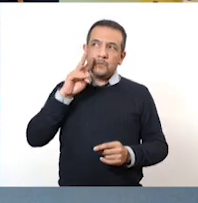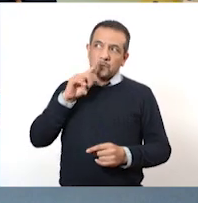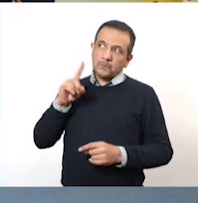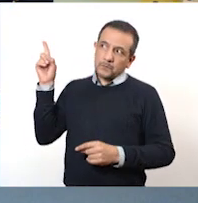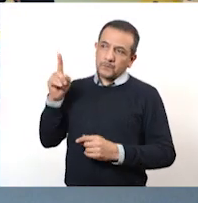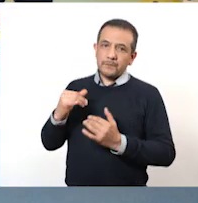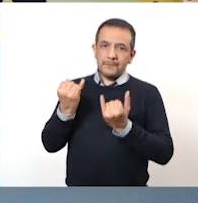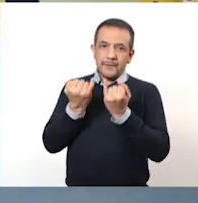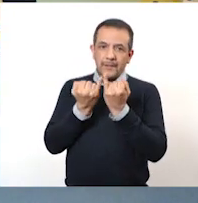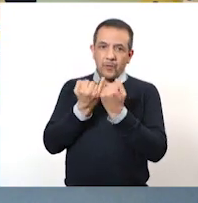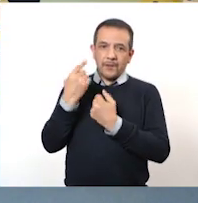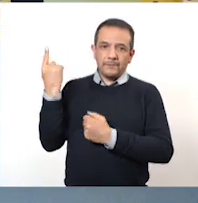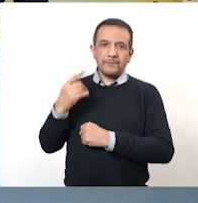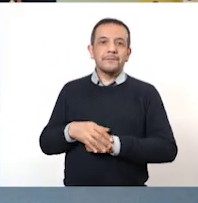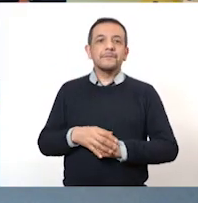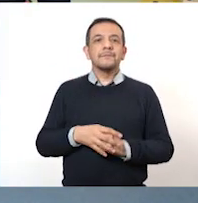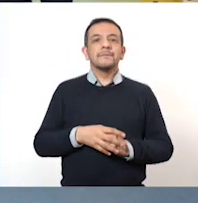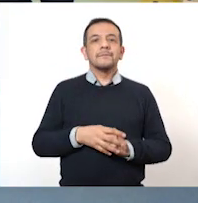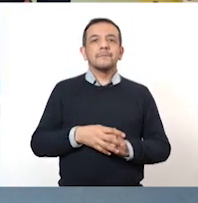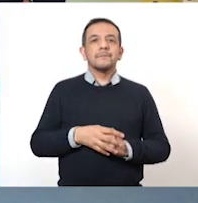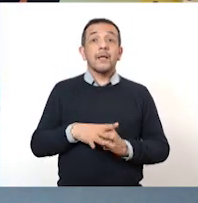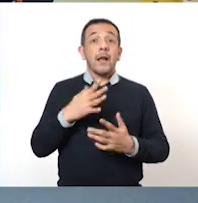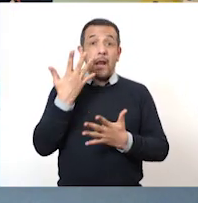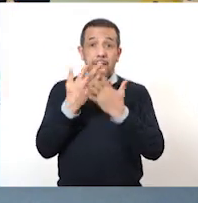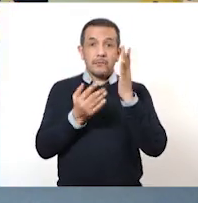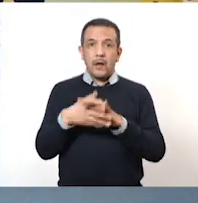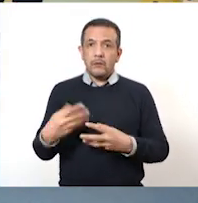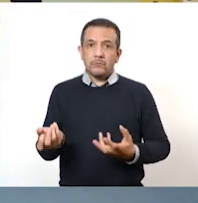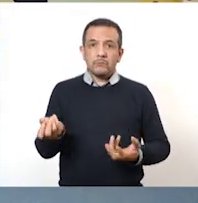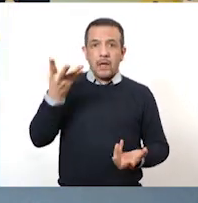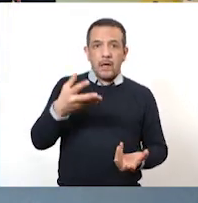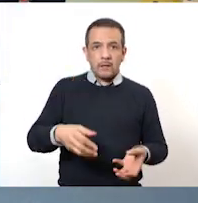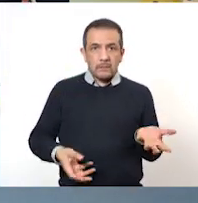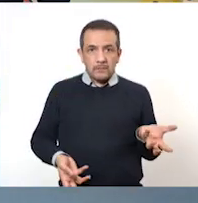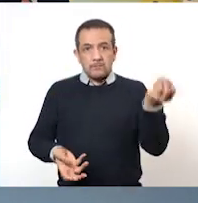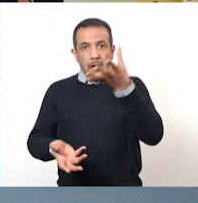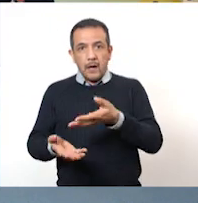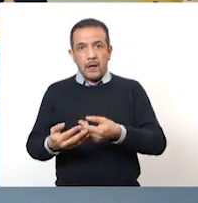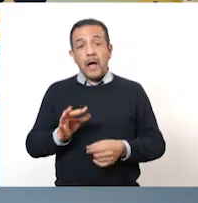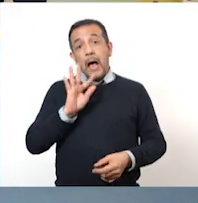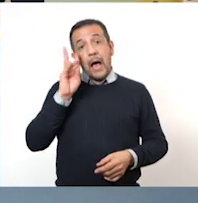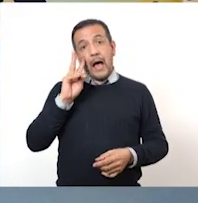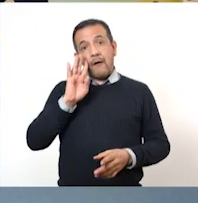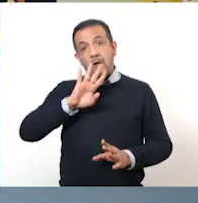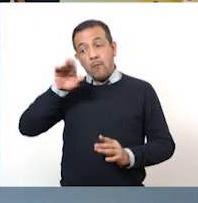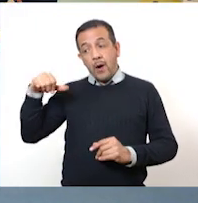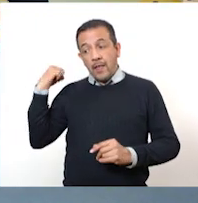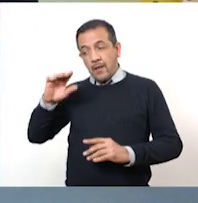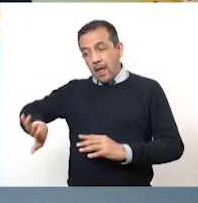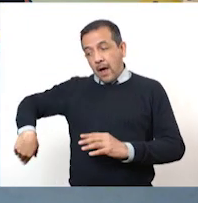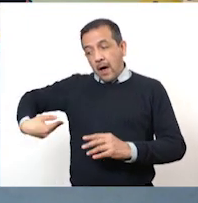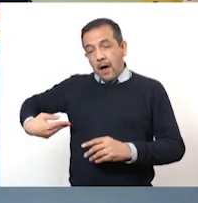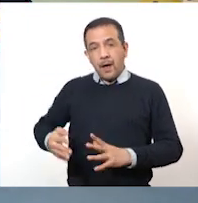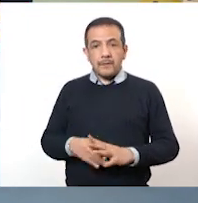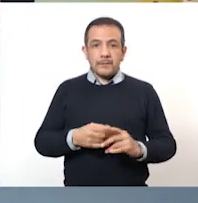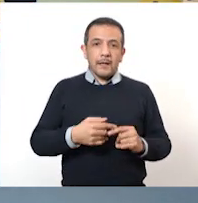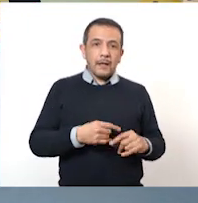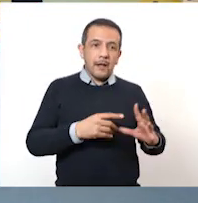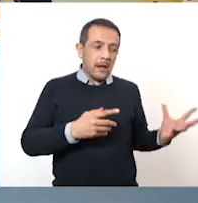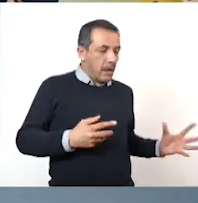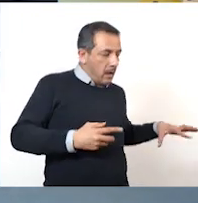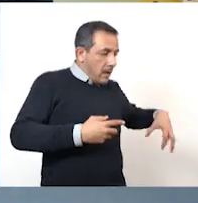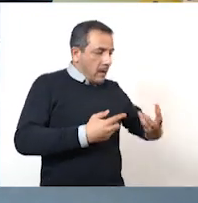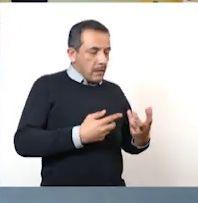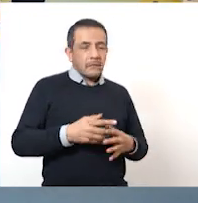ser así. Eso es, así. Cambiando. Alternando las manos, muy bien. Alternando, vamos a ver si me sale por atrás. Viene por atrás, la agarro